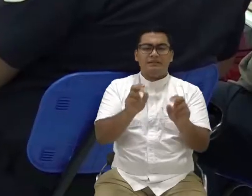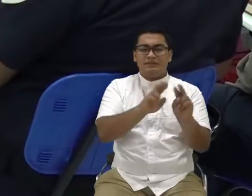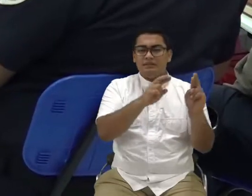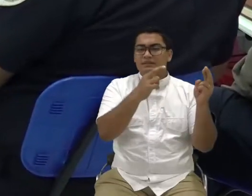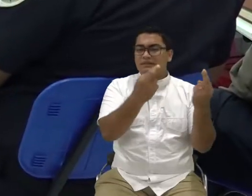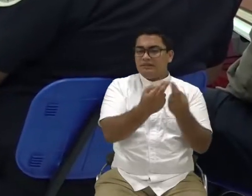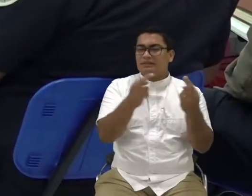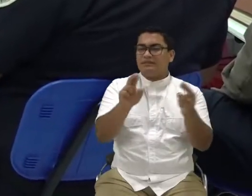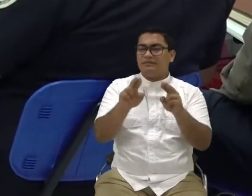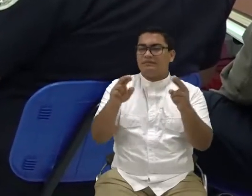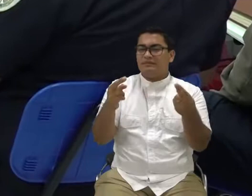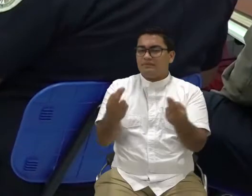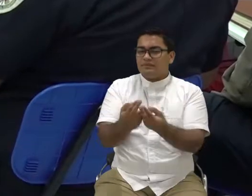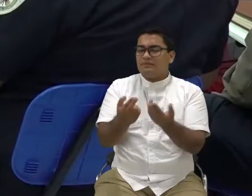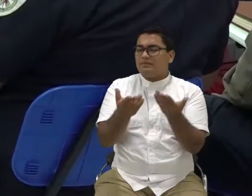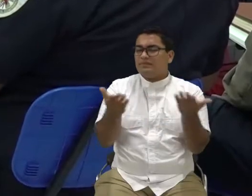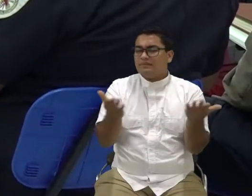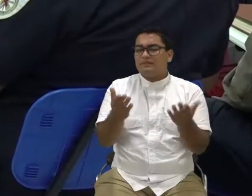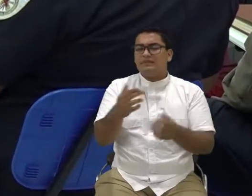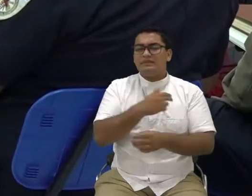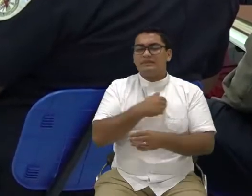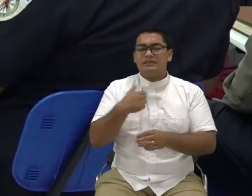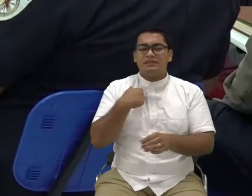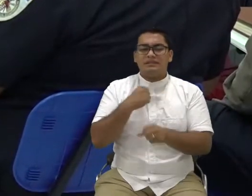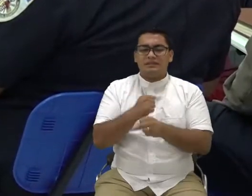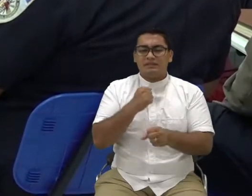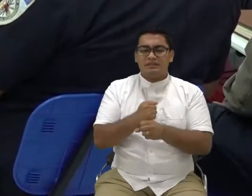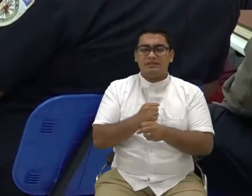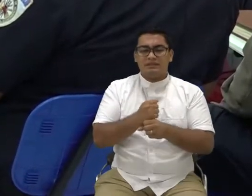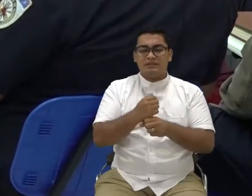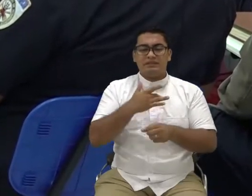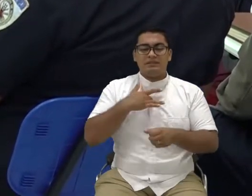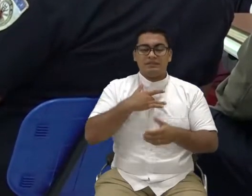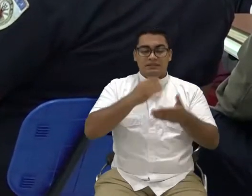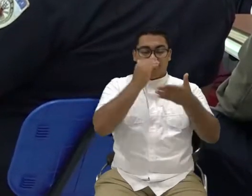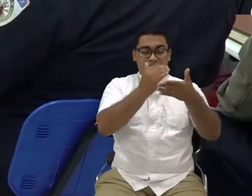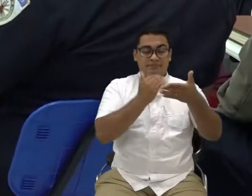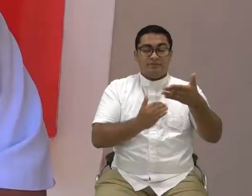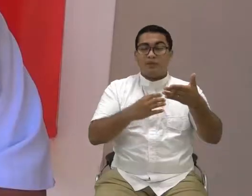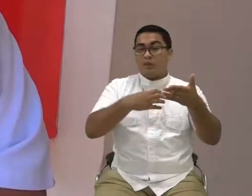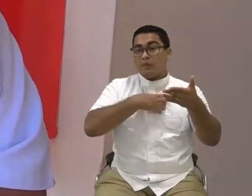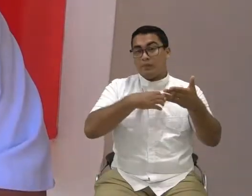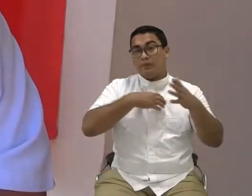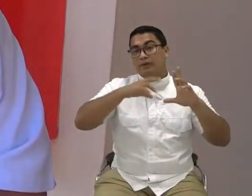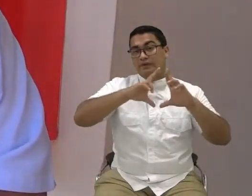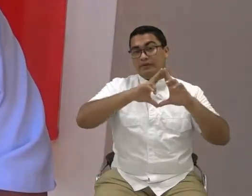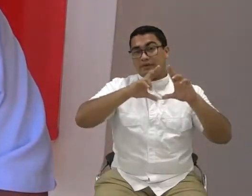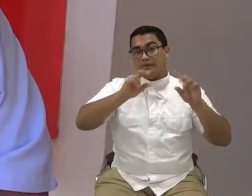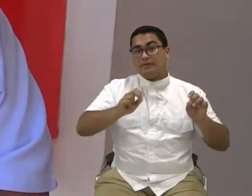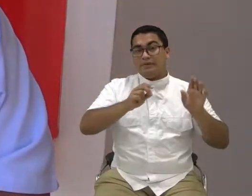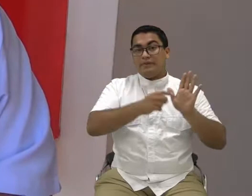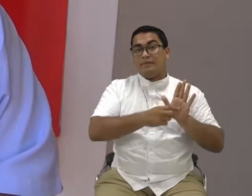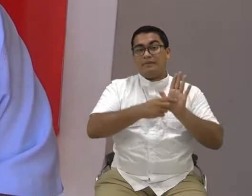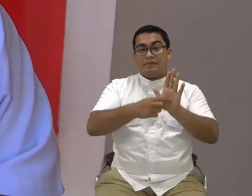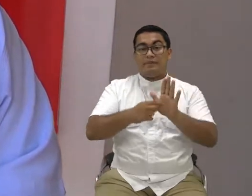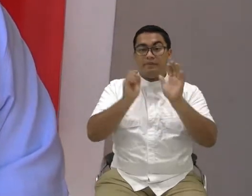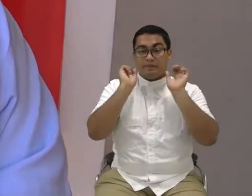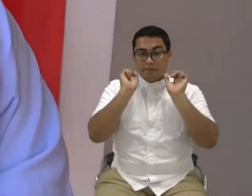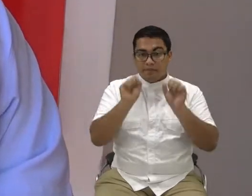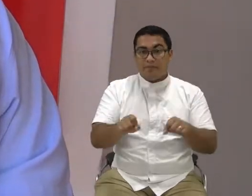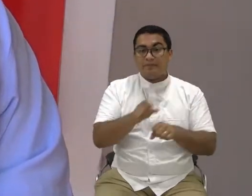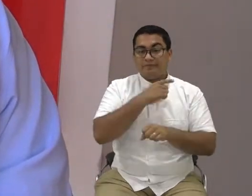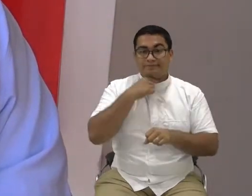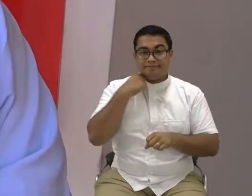haciendo todos los documentos, haciendo todos los requisitos que como país debemos de presentar ante INSARAC para lograr